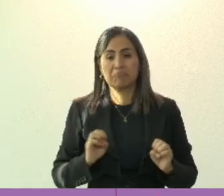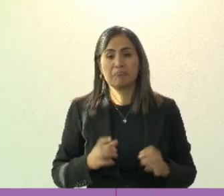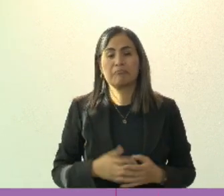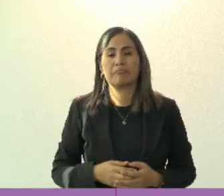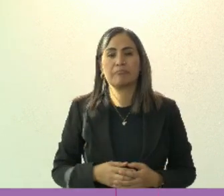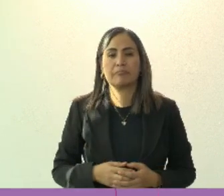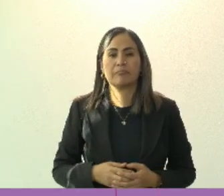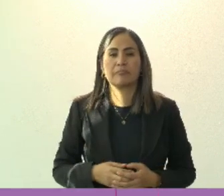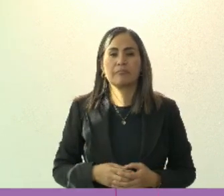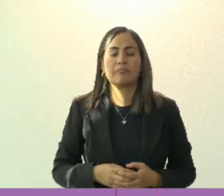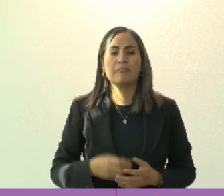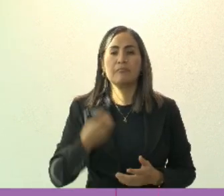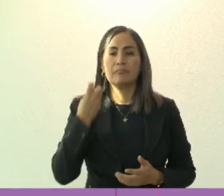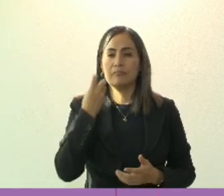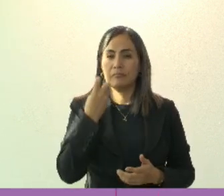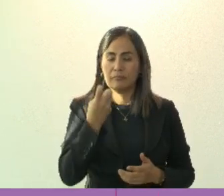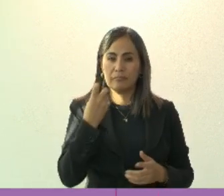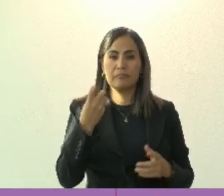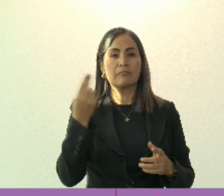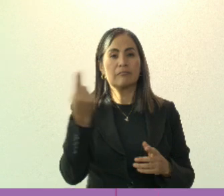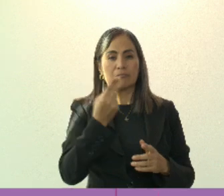para esto se tienen que aplicar